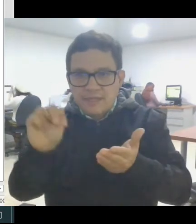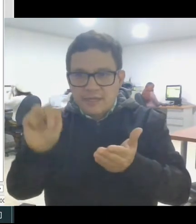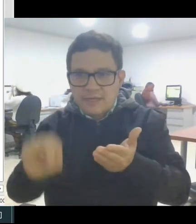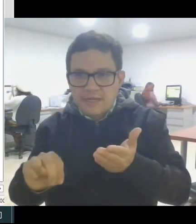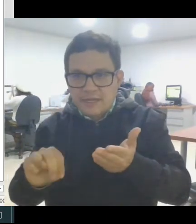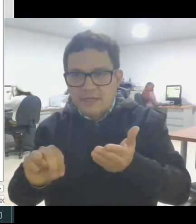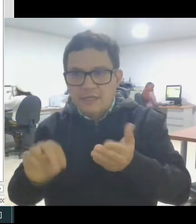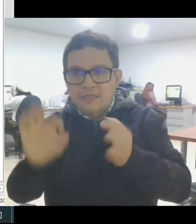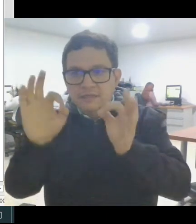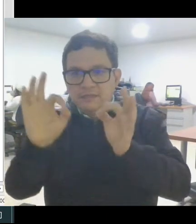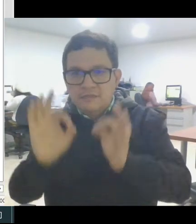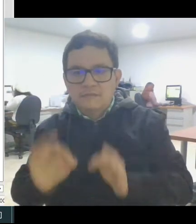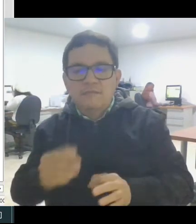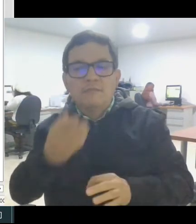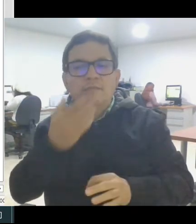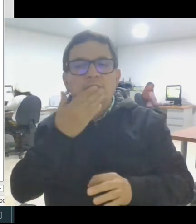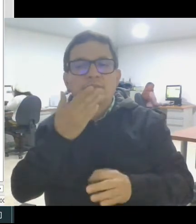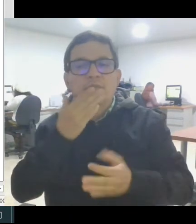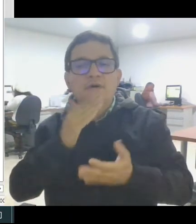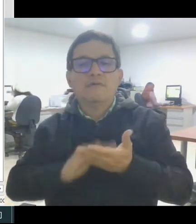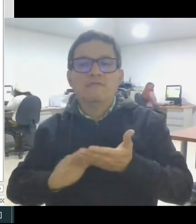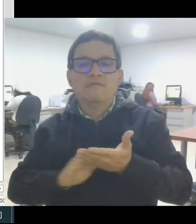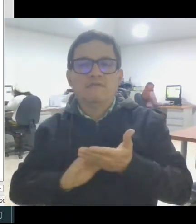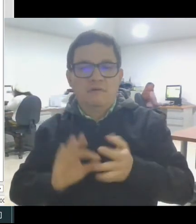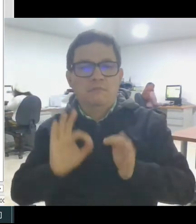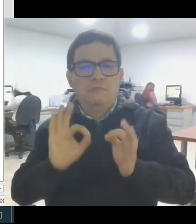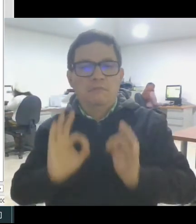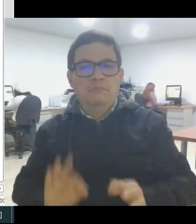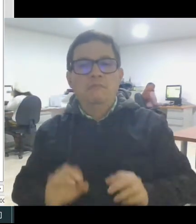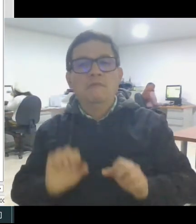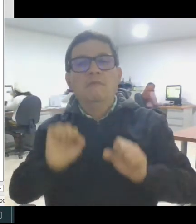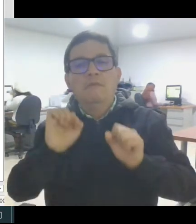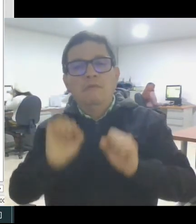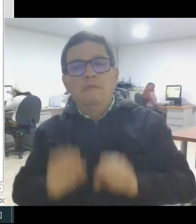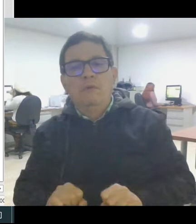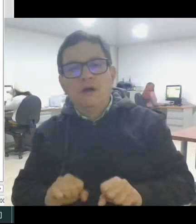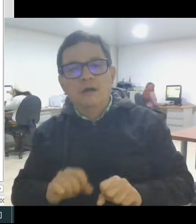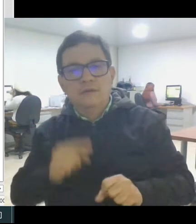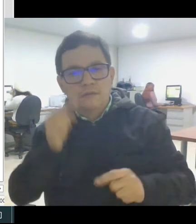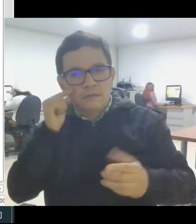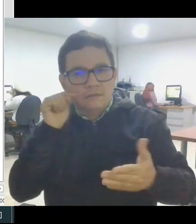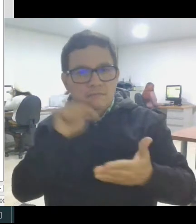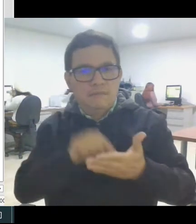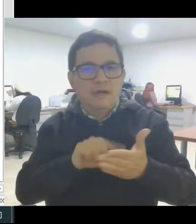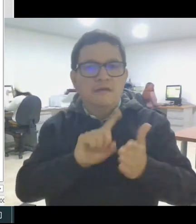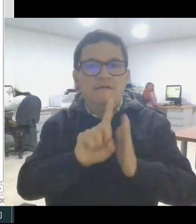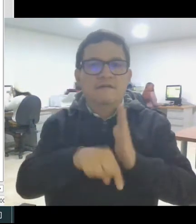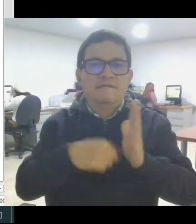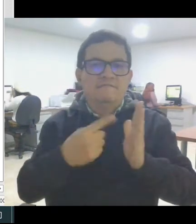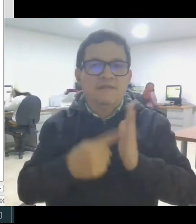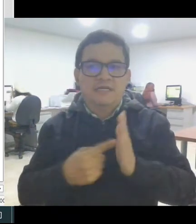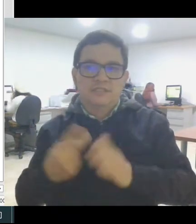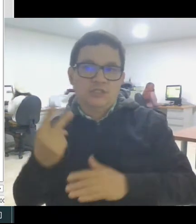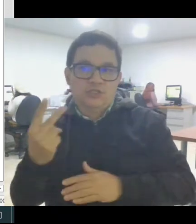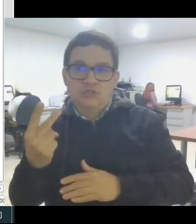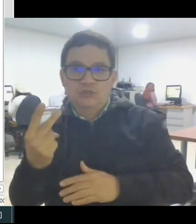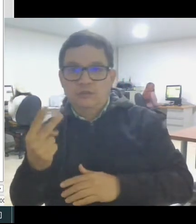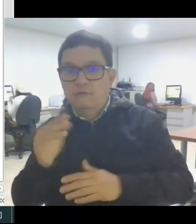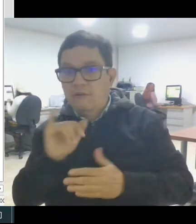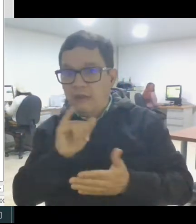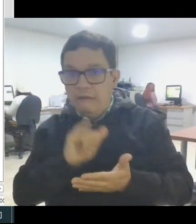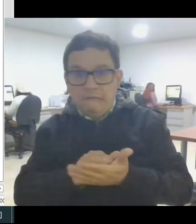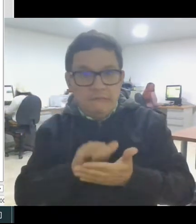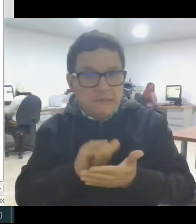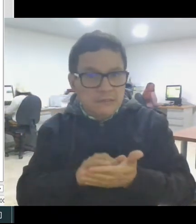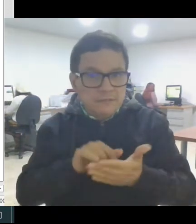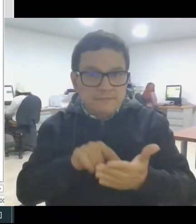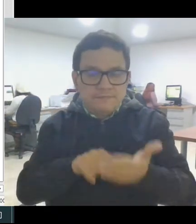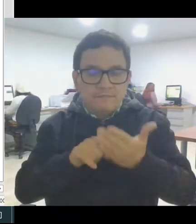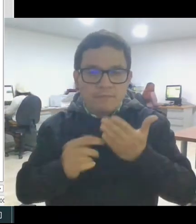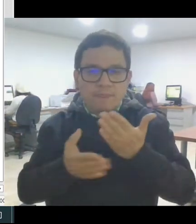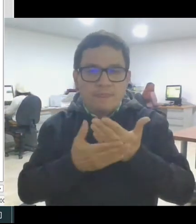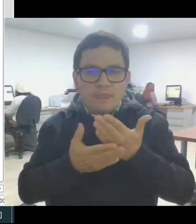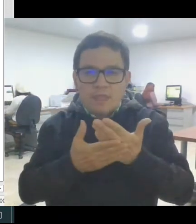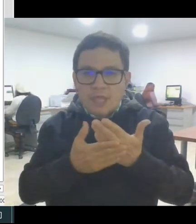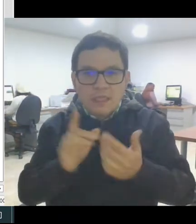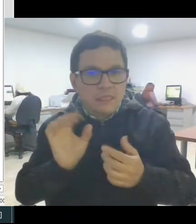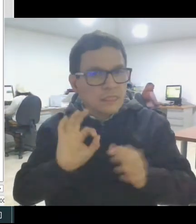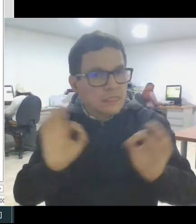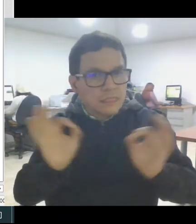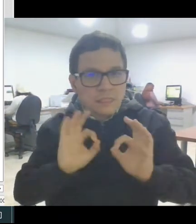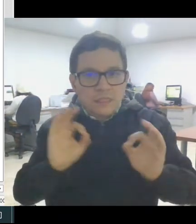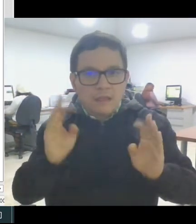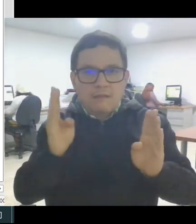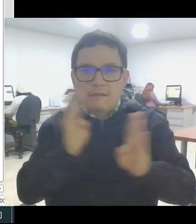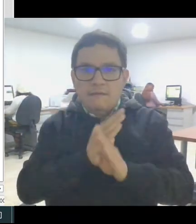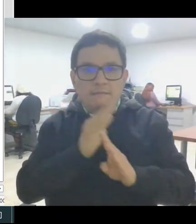problema tiene un espacio de soluciones factibles. Diríjase a la fase 2. De lo contrario, si el mismo es positivo, el problema no tiene